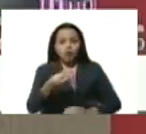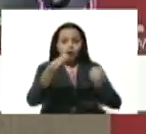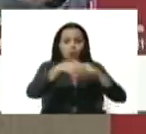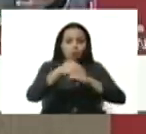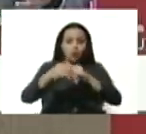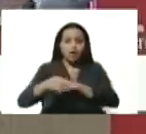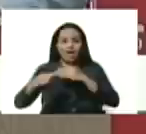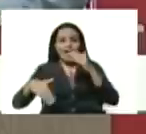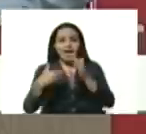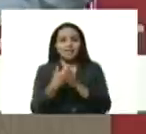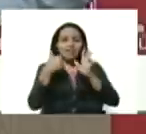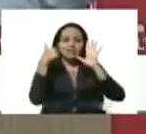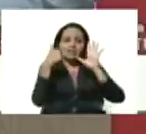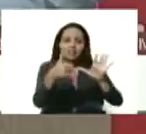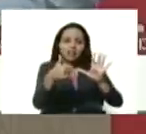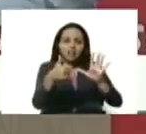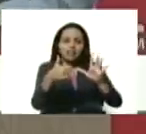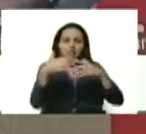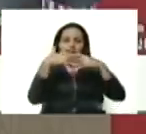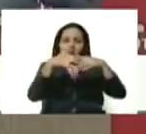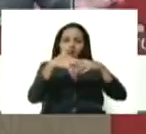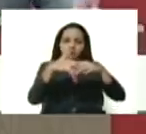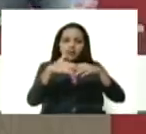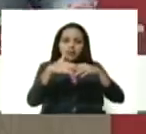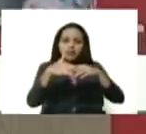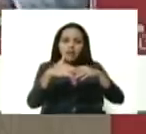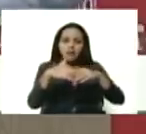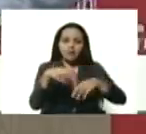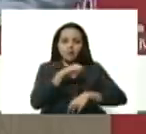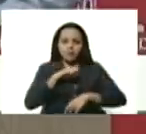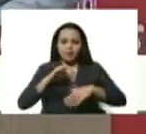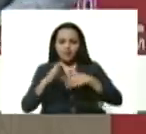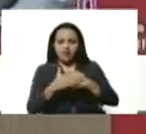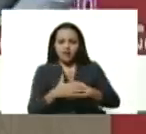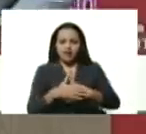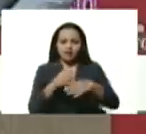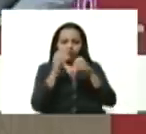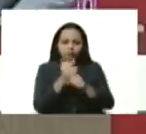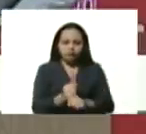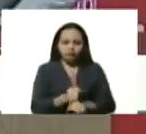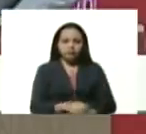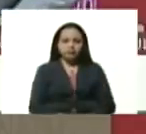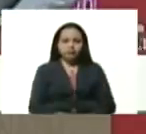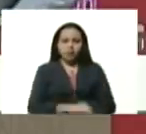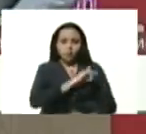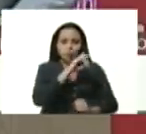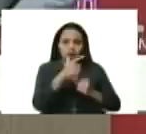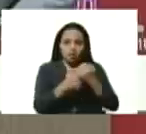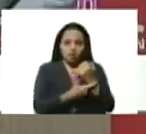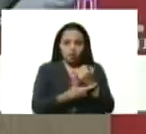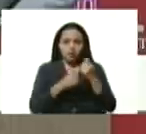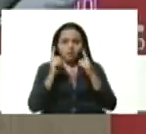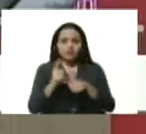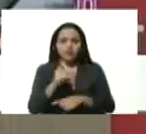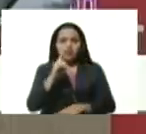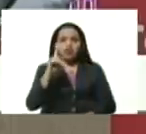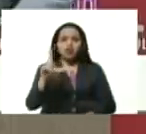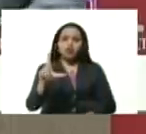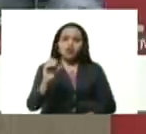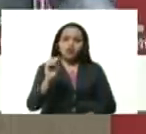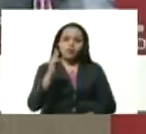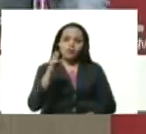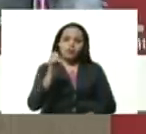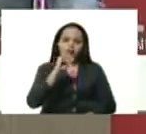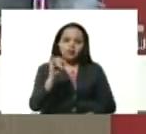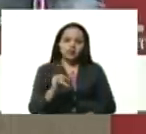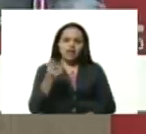hasta con 6 empresas de seguridad privada, Leopoldo López y Juan Guaidó. Está de acuerdo el